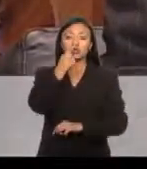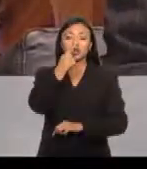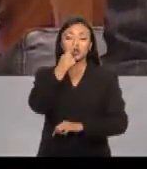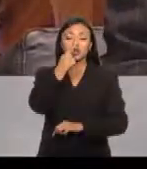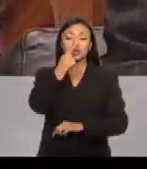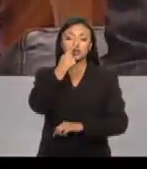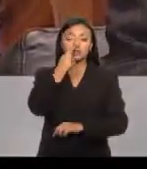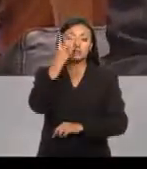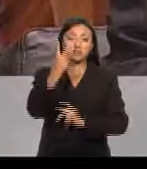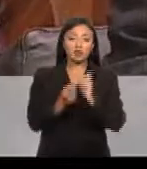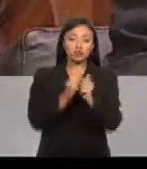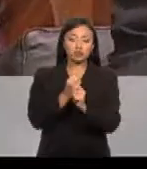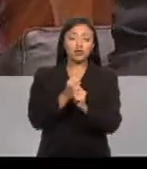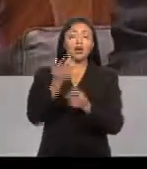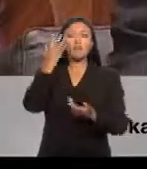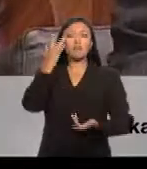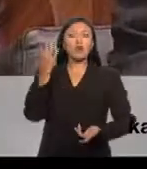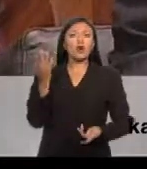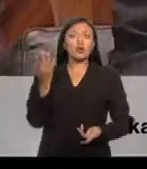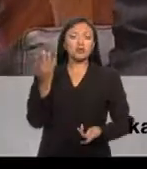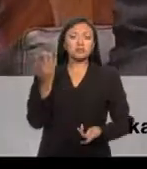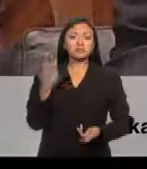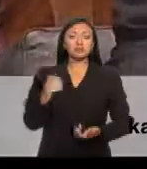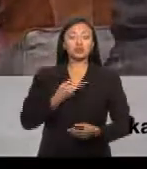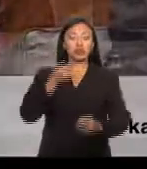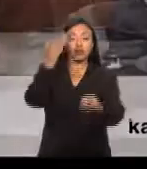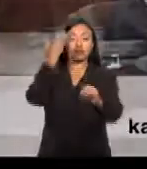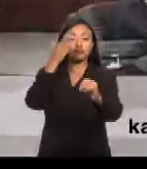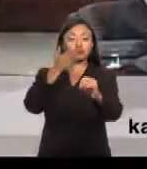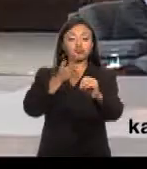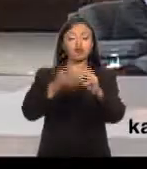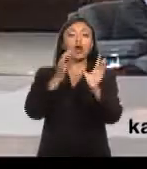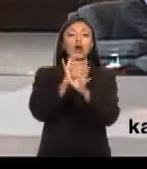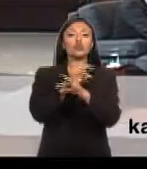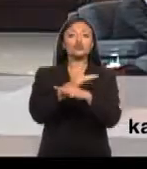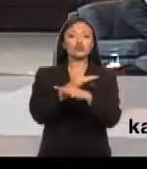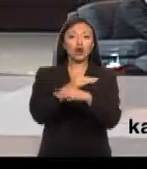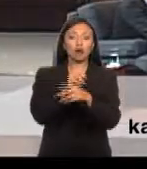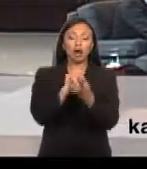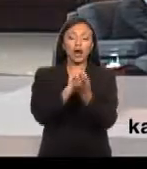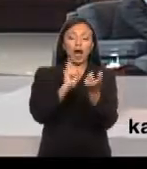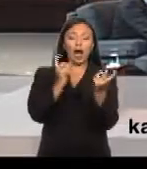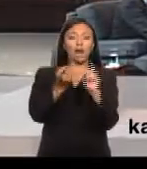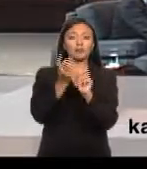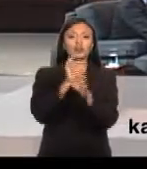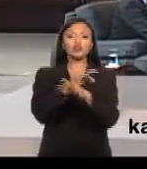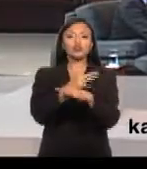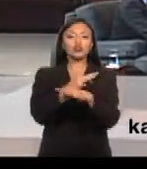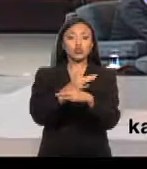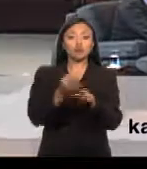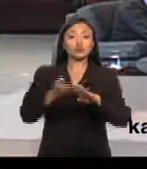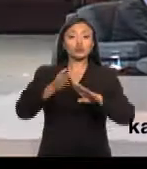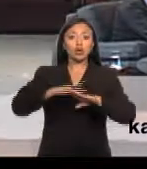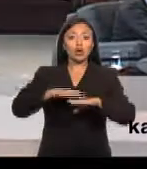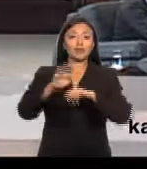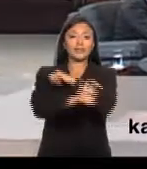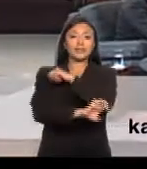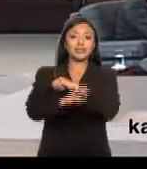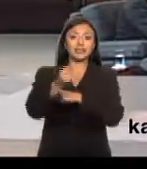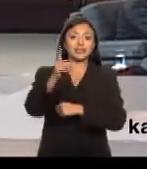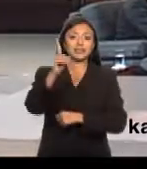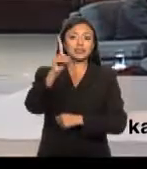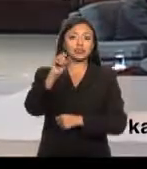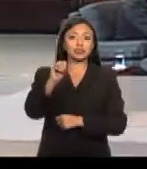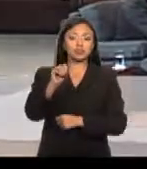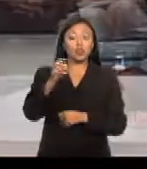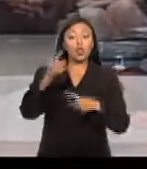porque apuntamos a modificar la función cualitativa del Estado.